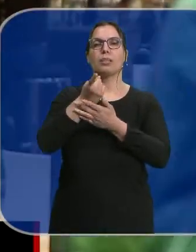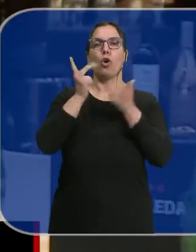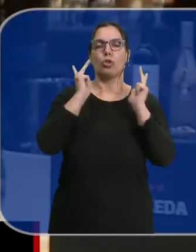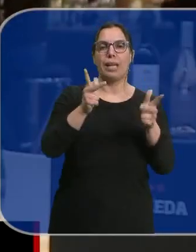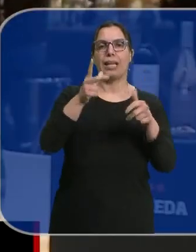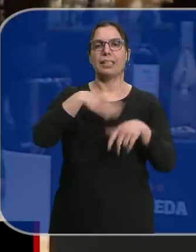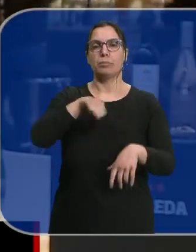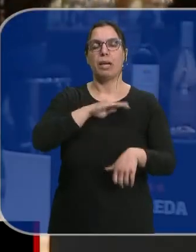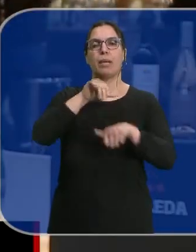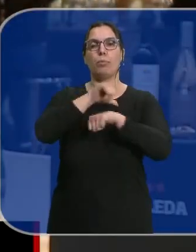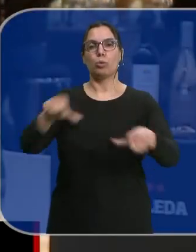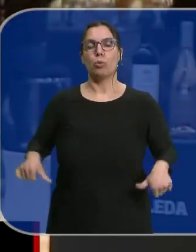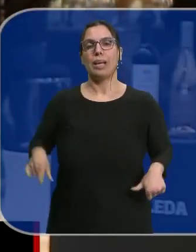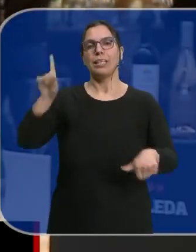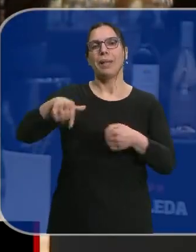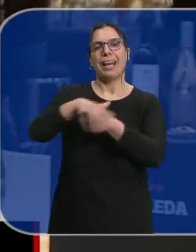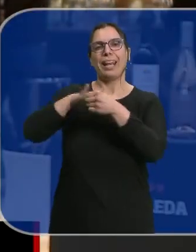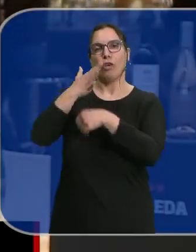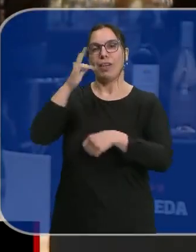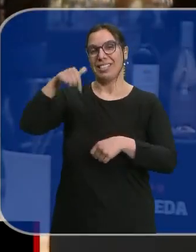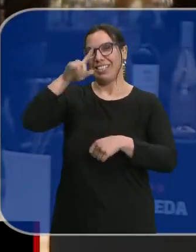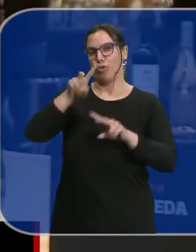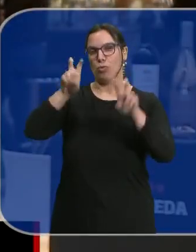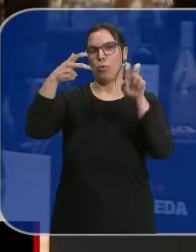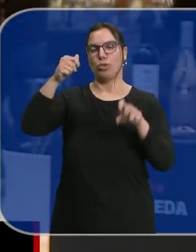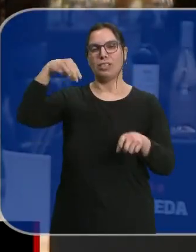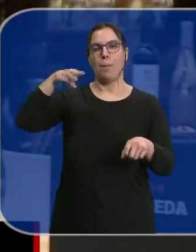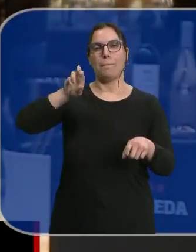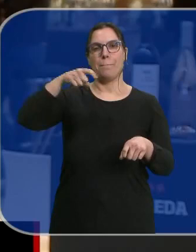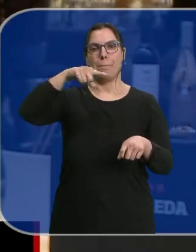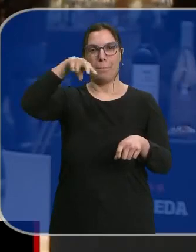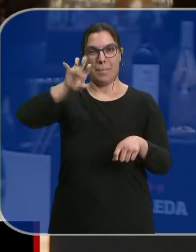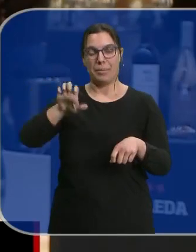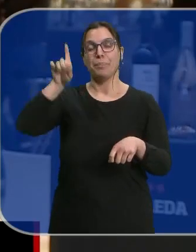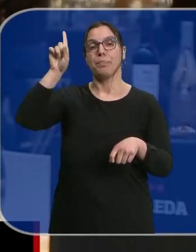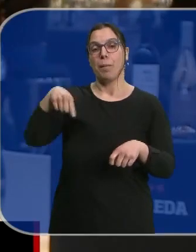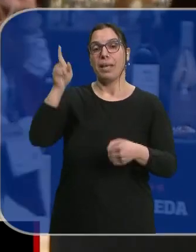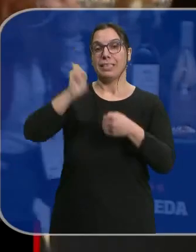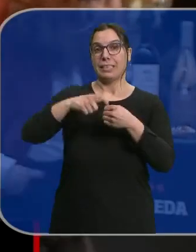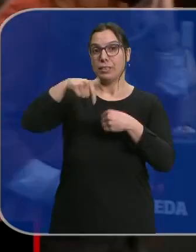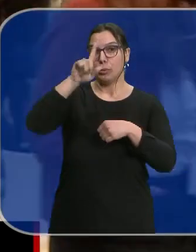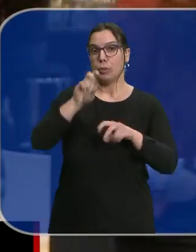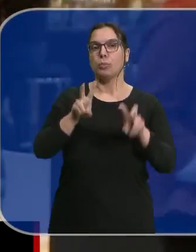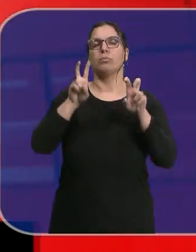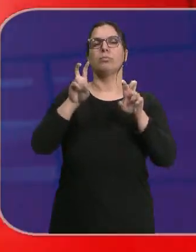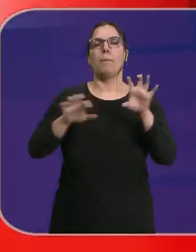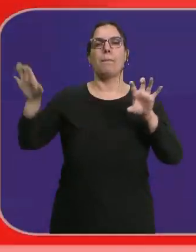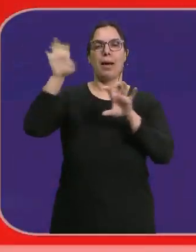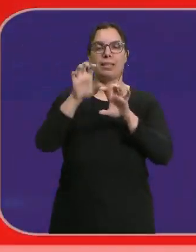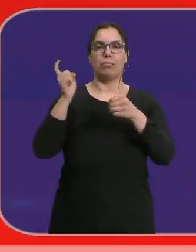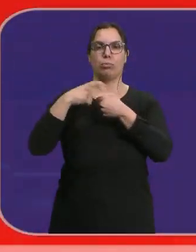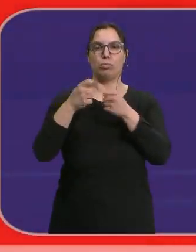Portugal y la región francesa de Champagne, que es la novedad de este año. Pero también como novedad de este año se incorporan 10 países más.